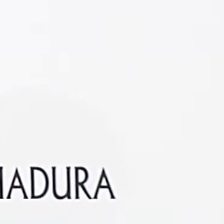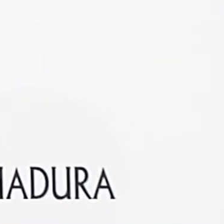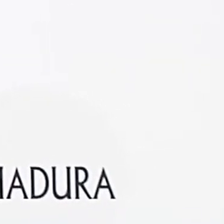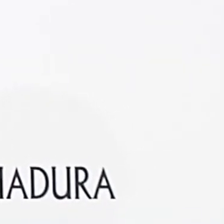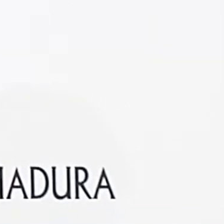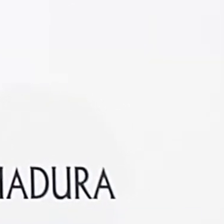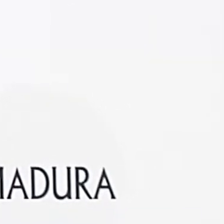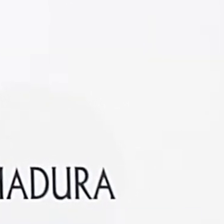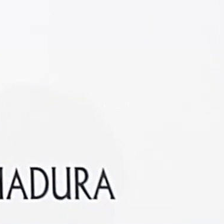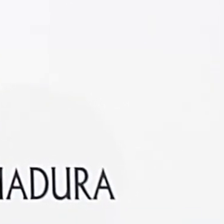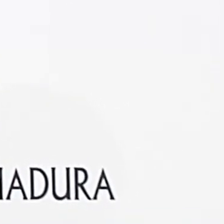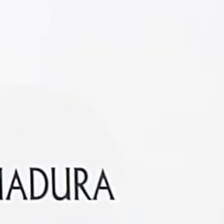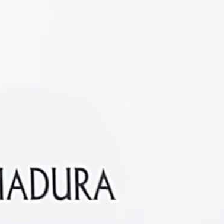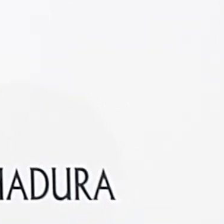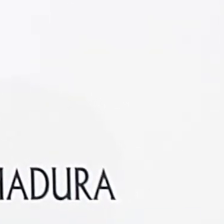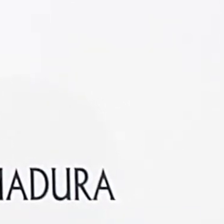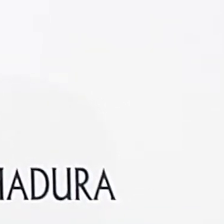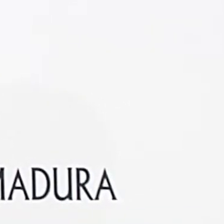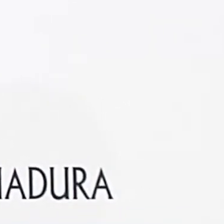2 minutos.